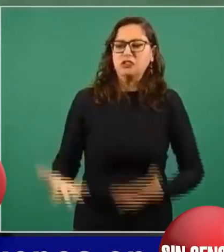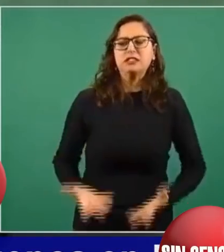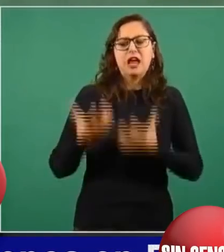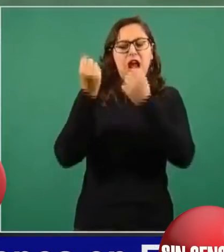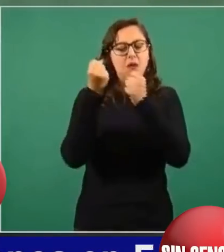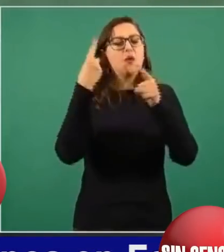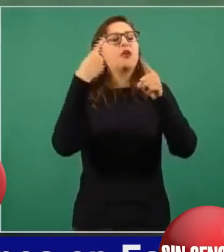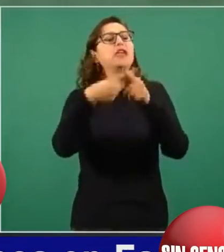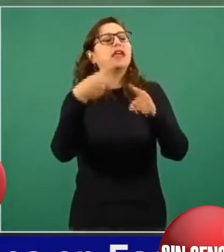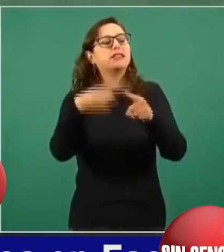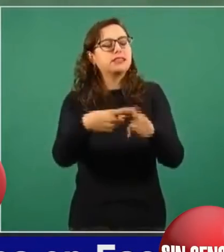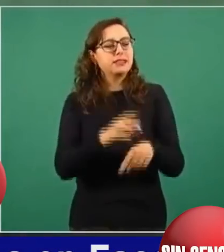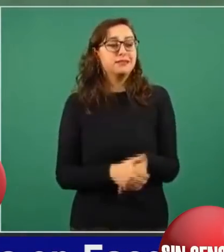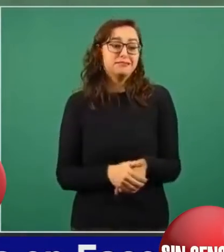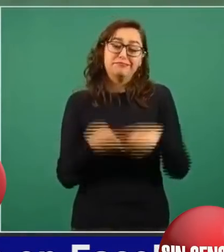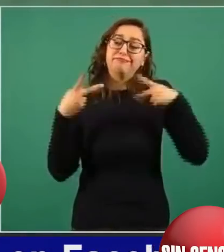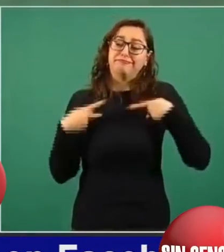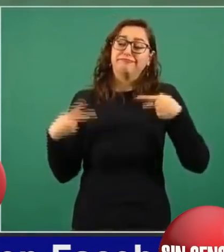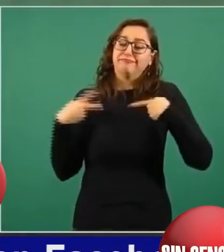Le creo al pueblo.